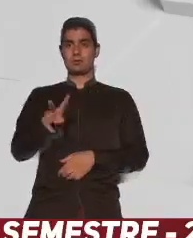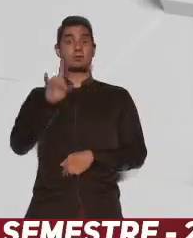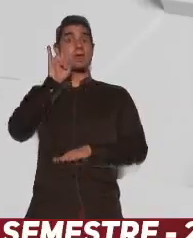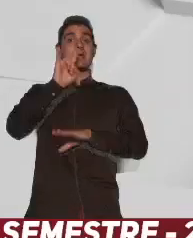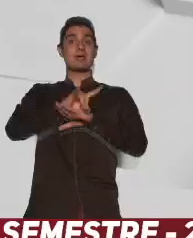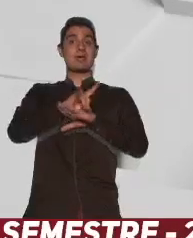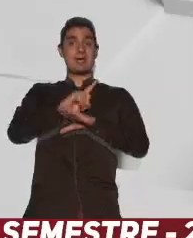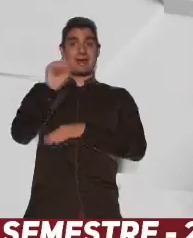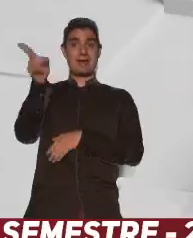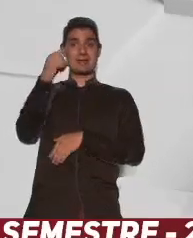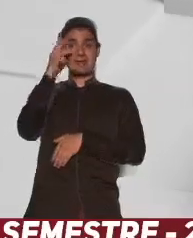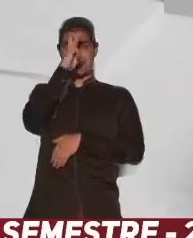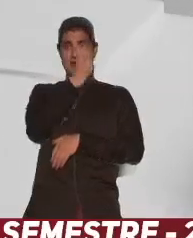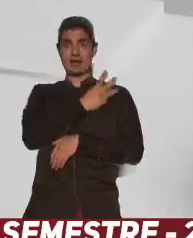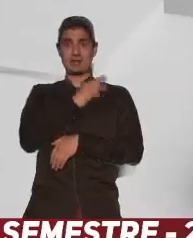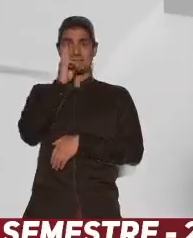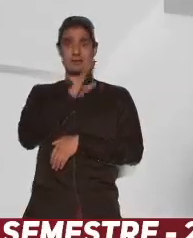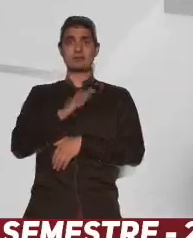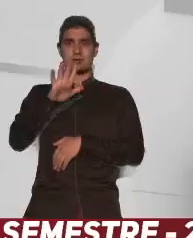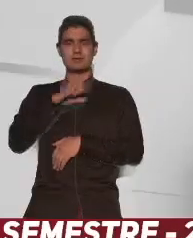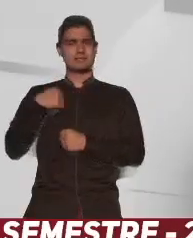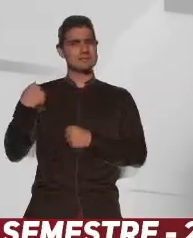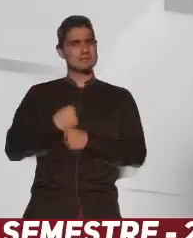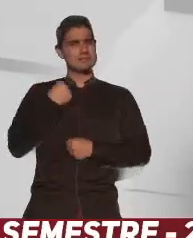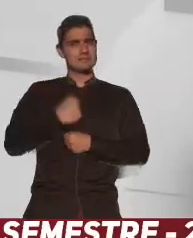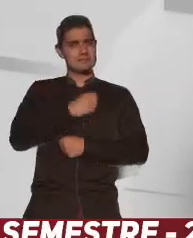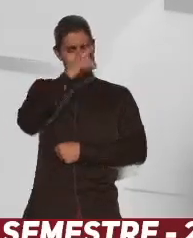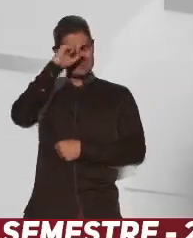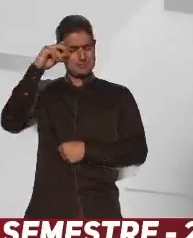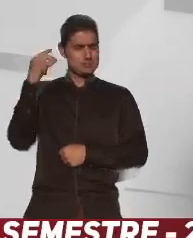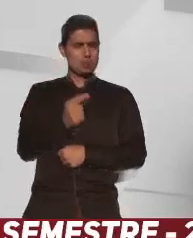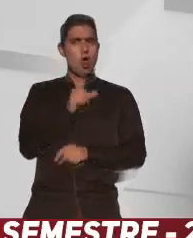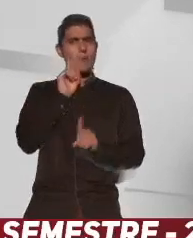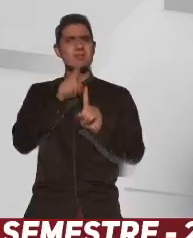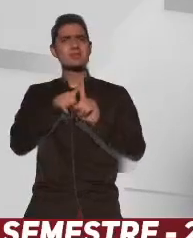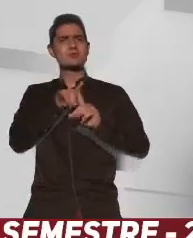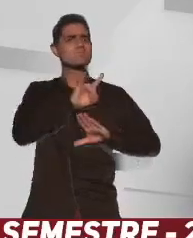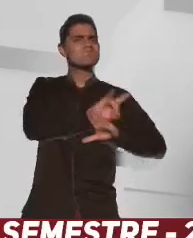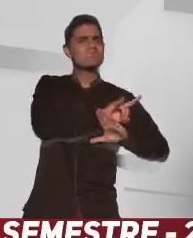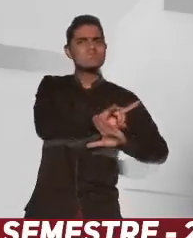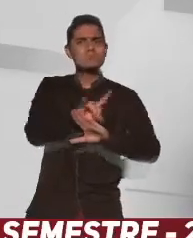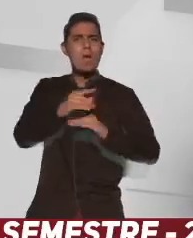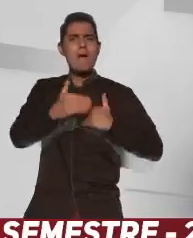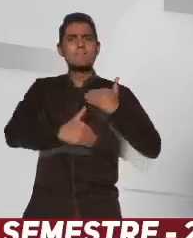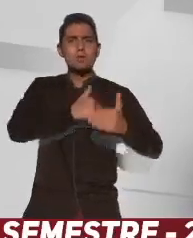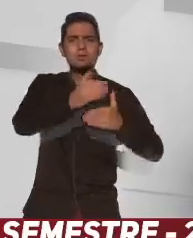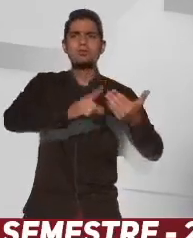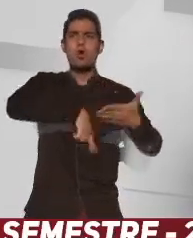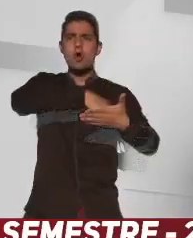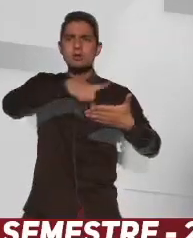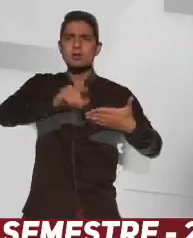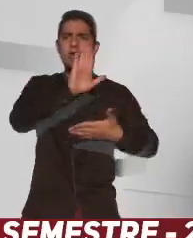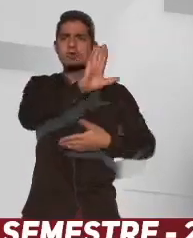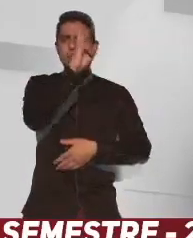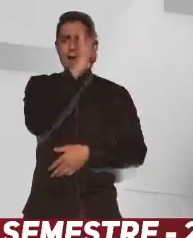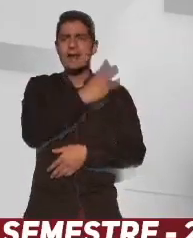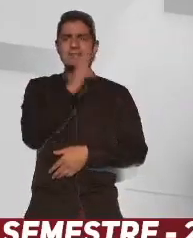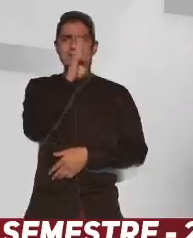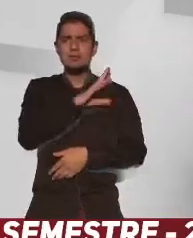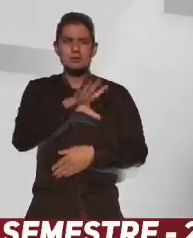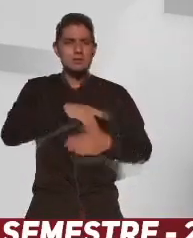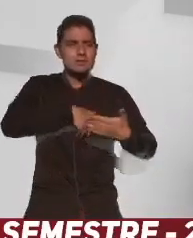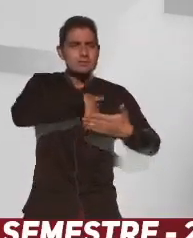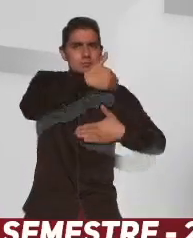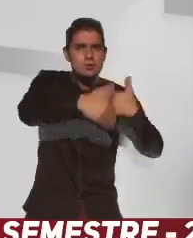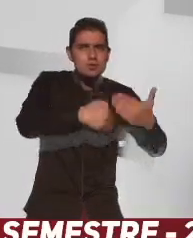trabajado arduamente para verificar y auditar los procesos contractuales adelantados por el Ejército Nacional, con el fin de